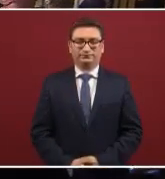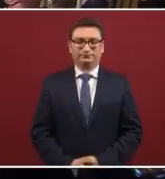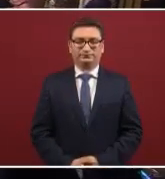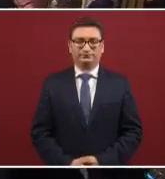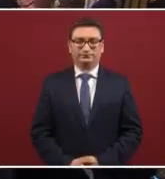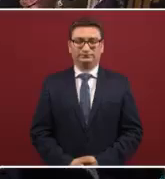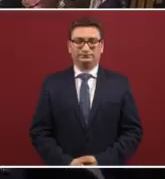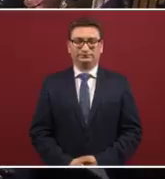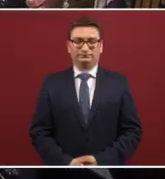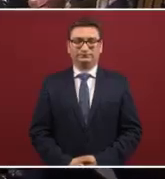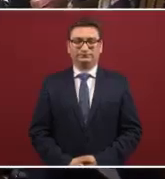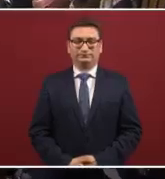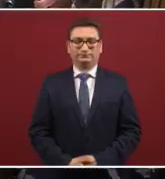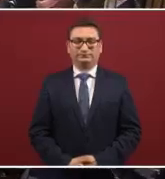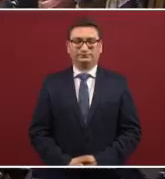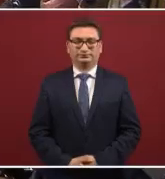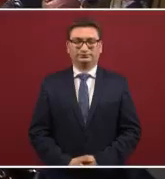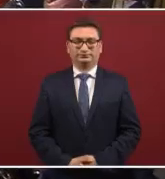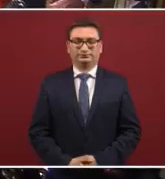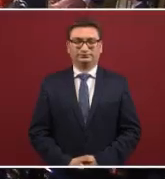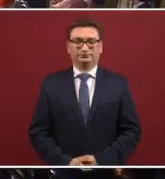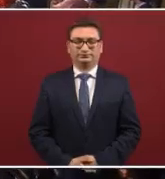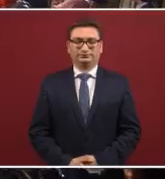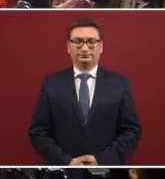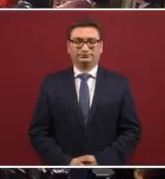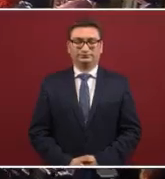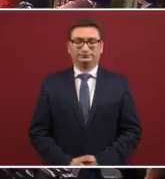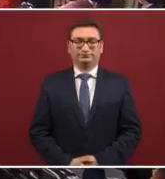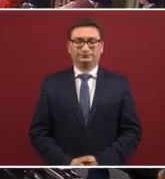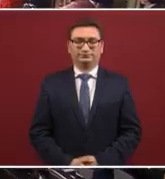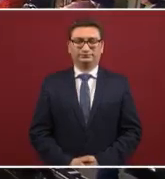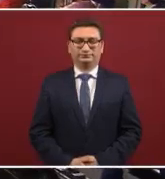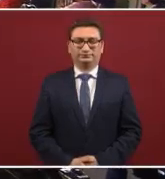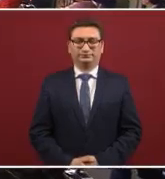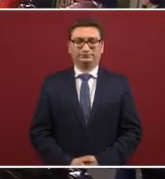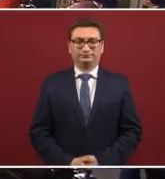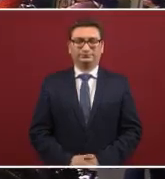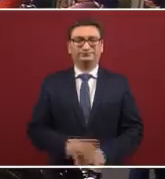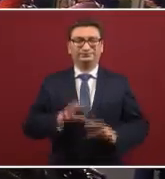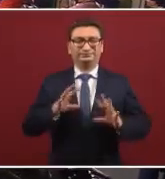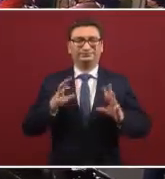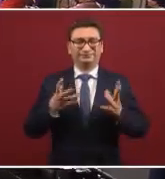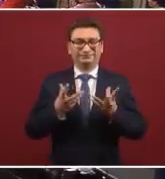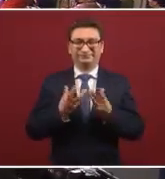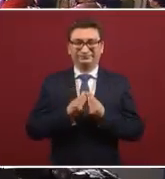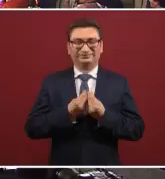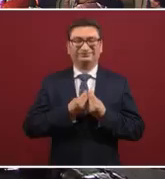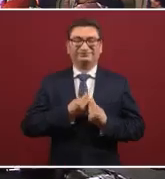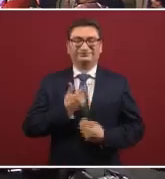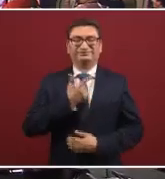Nos da mucho gusto reunirnos como lo hacemos